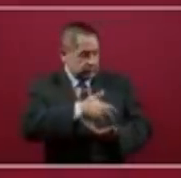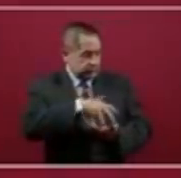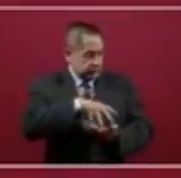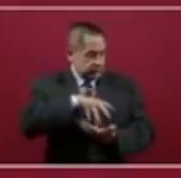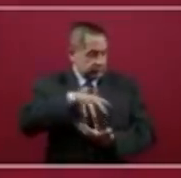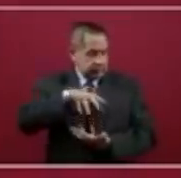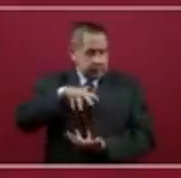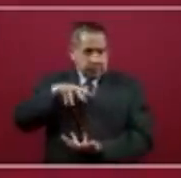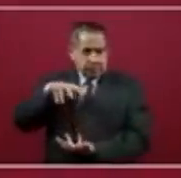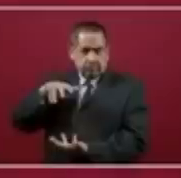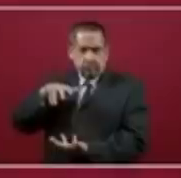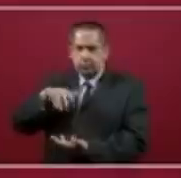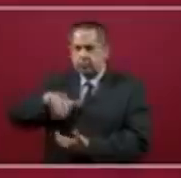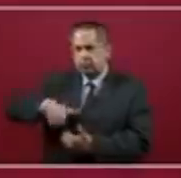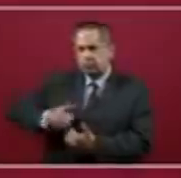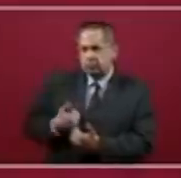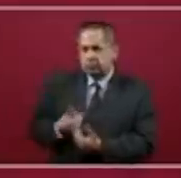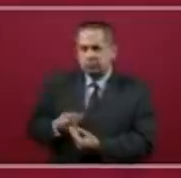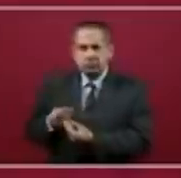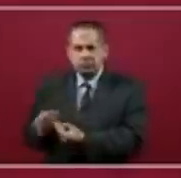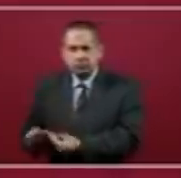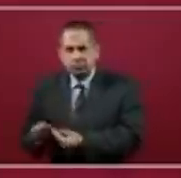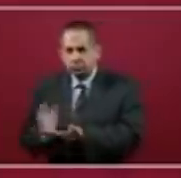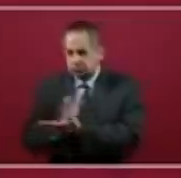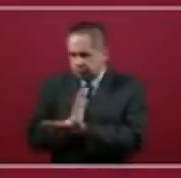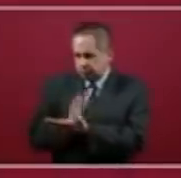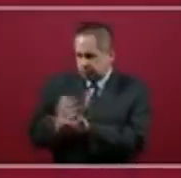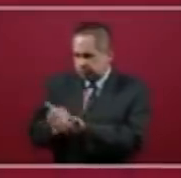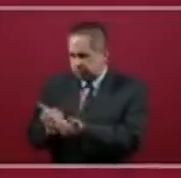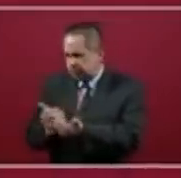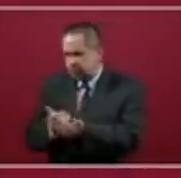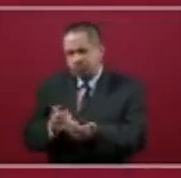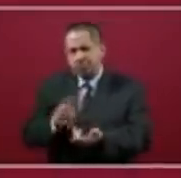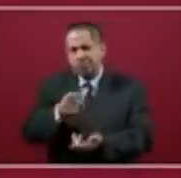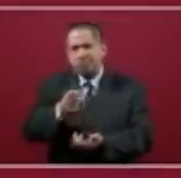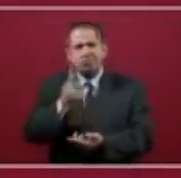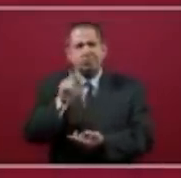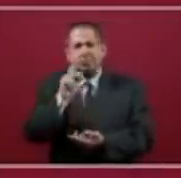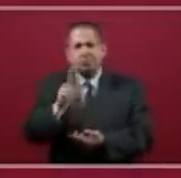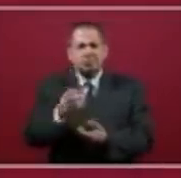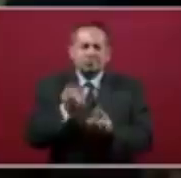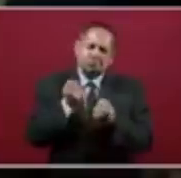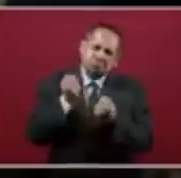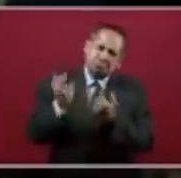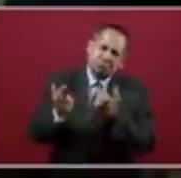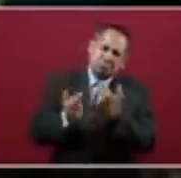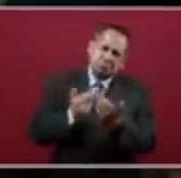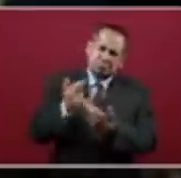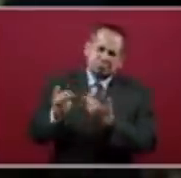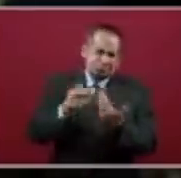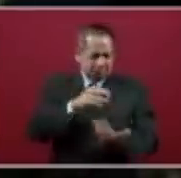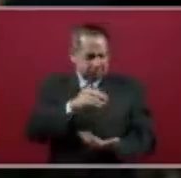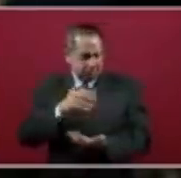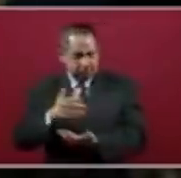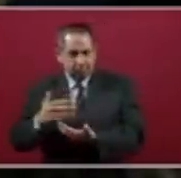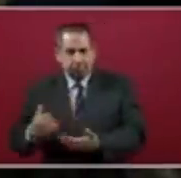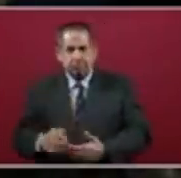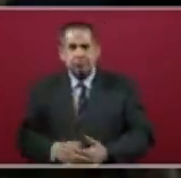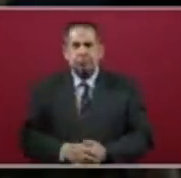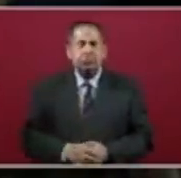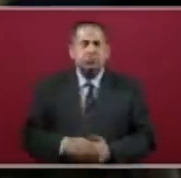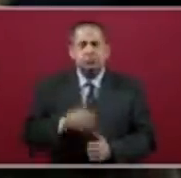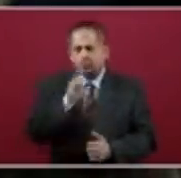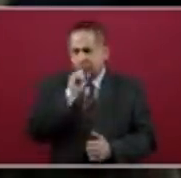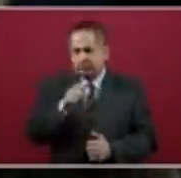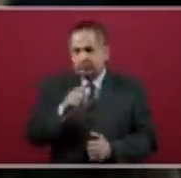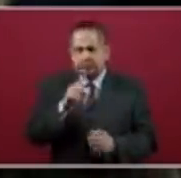¿Los está guardando? ¿Los está clasificando? ¿Cuál es el plan con todos estos regalos que recibe? Y también